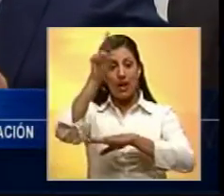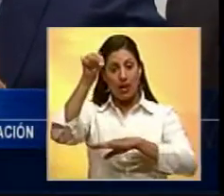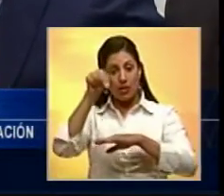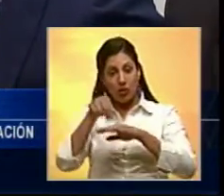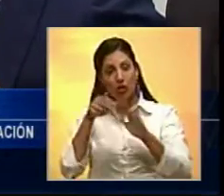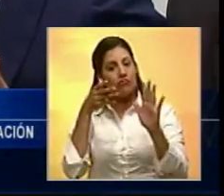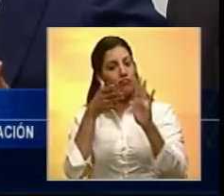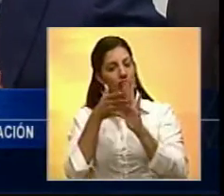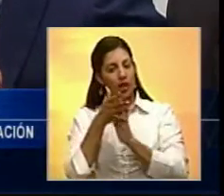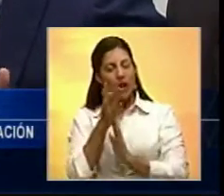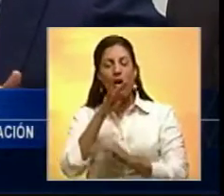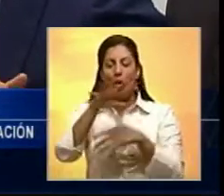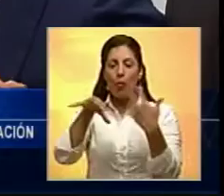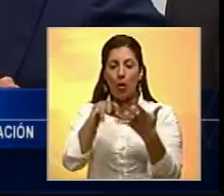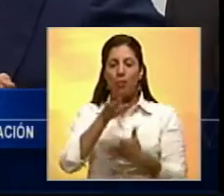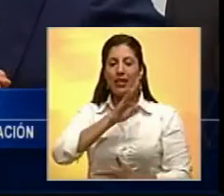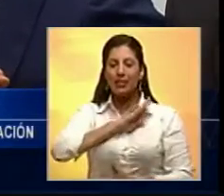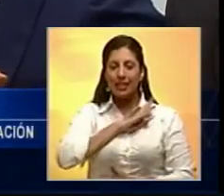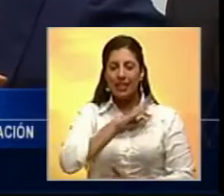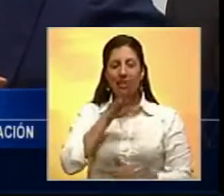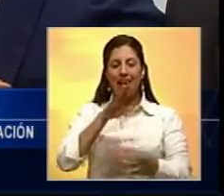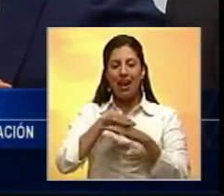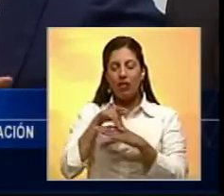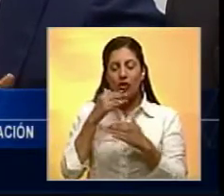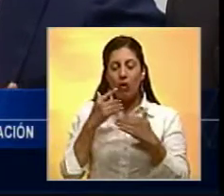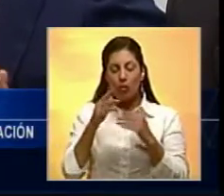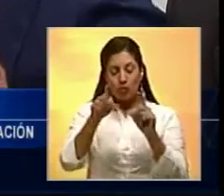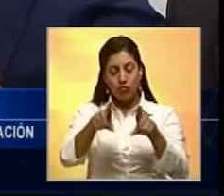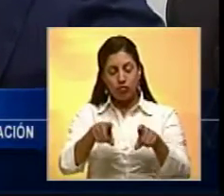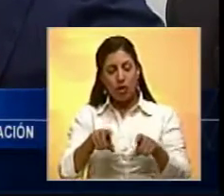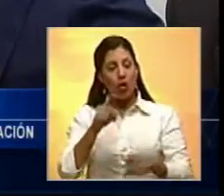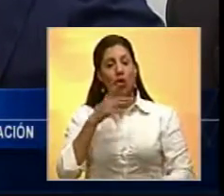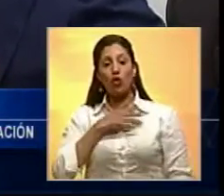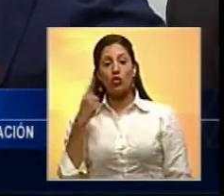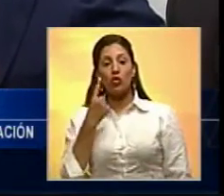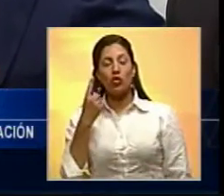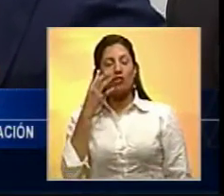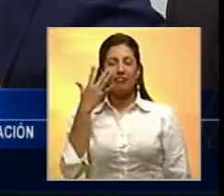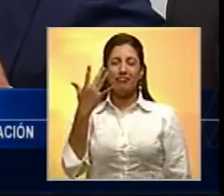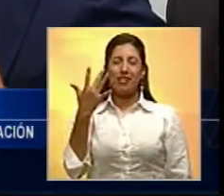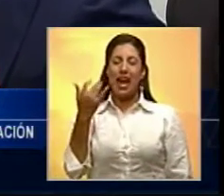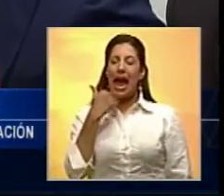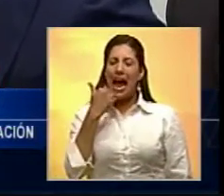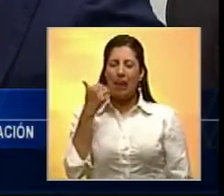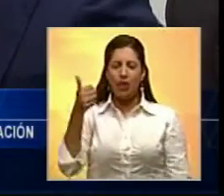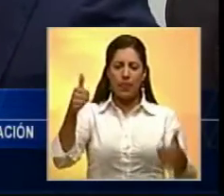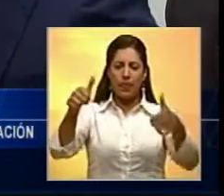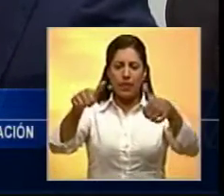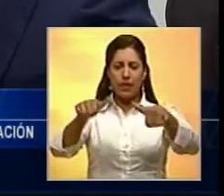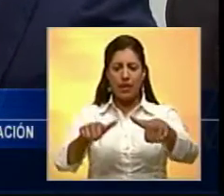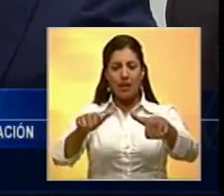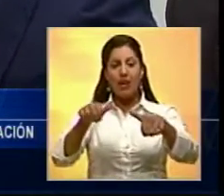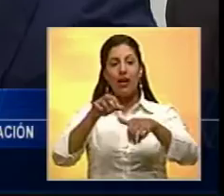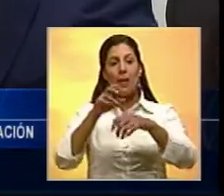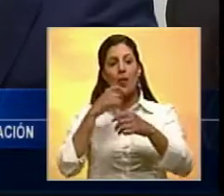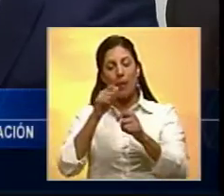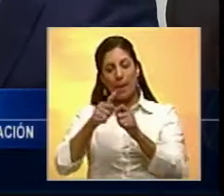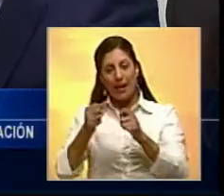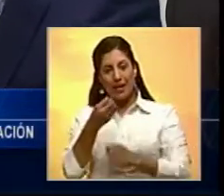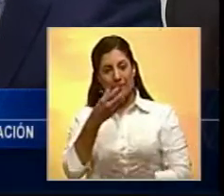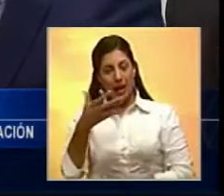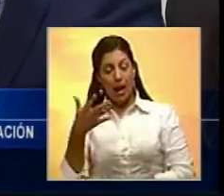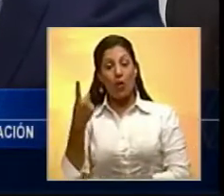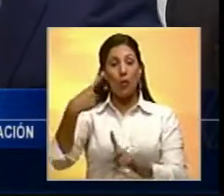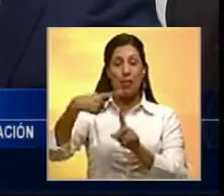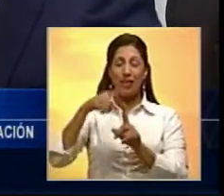nacional, por lo que han sido los problemas que han suscitado los productores, no solamente hemos visto una caída en lo que es la producción de maíz blanco, que